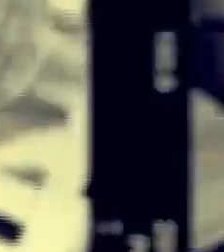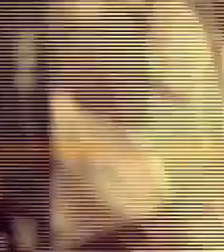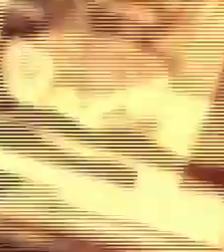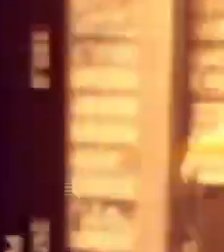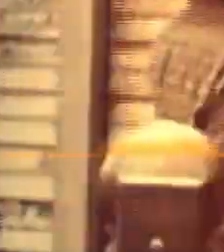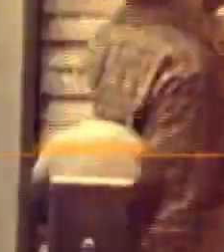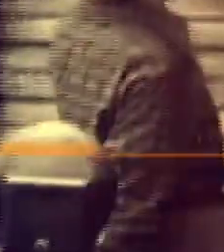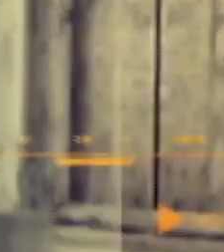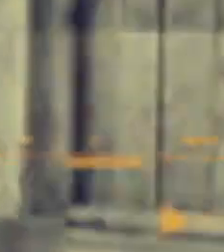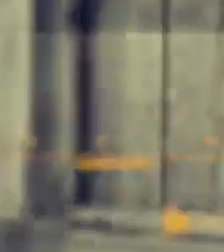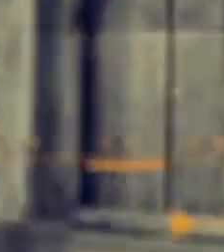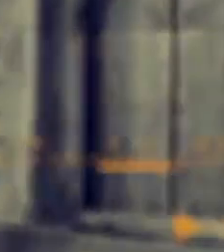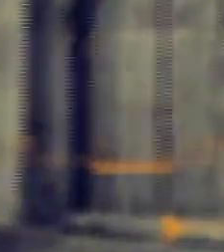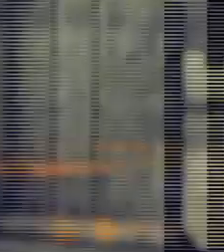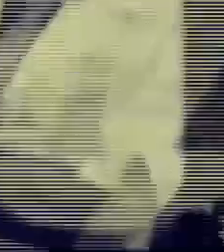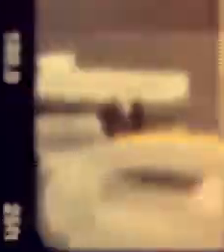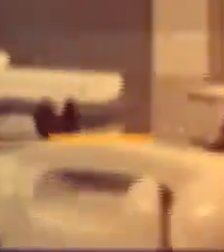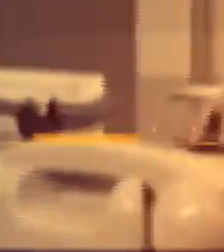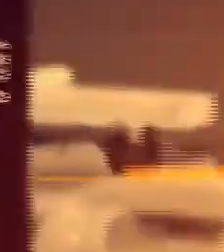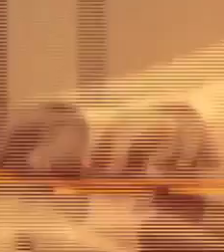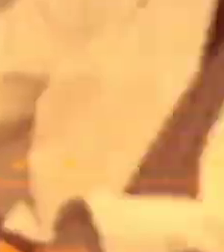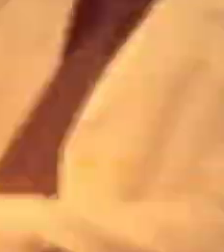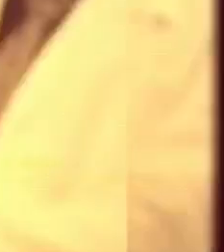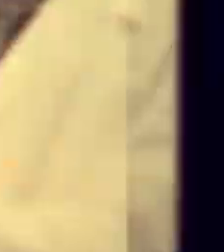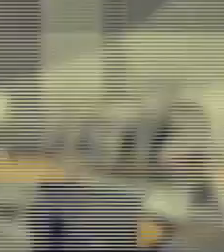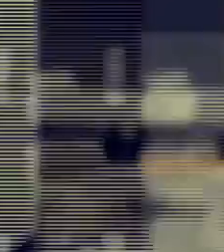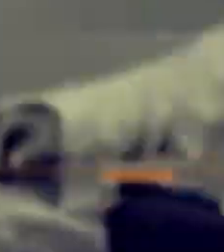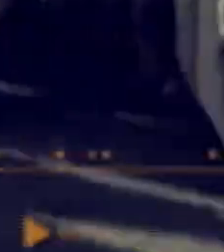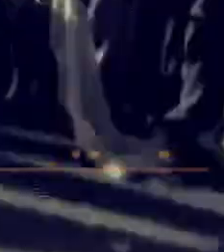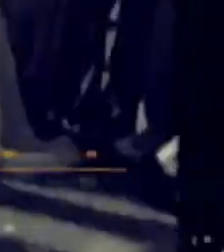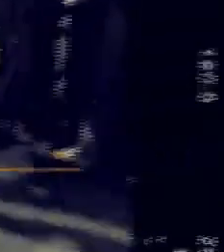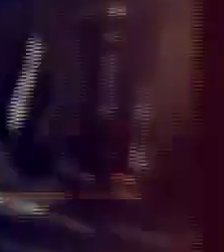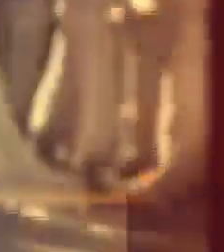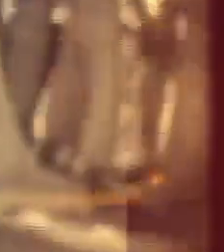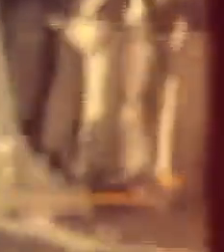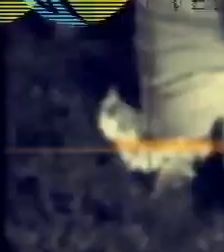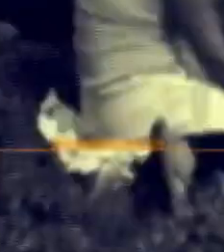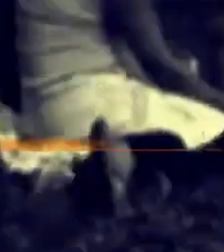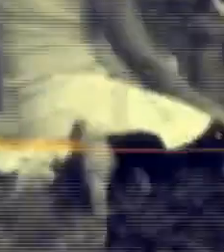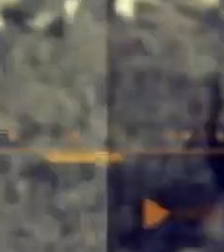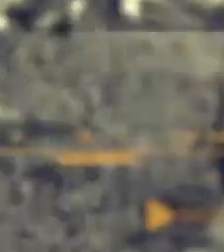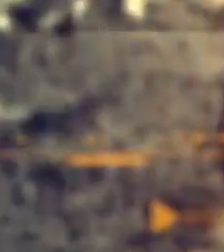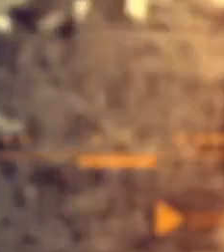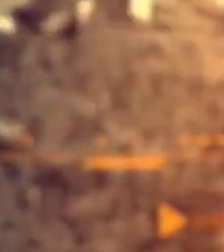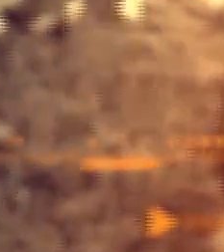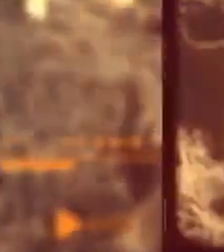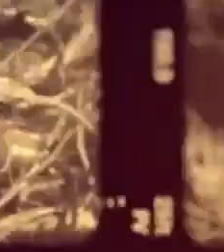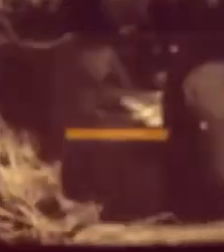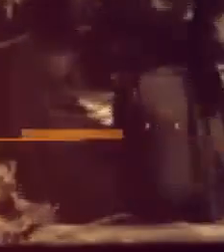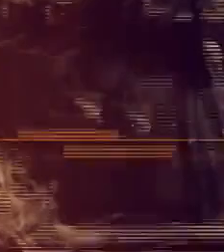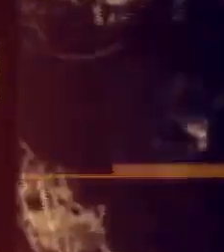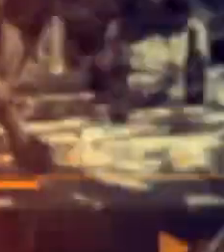9 de la noche, con repetición el sábado 10 a las 4:30 de la tarde. En un esfuerzo de CINARC y